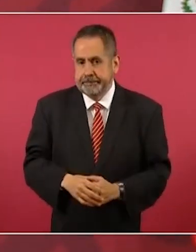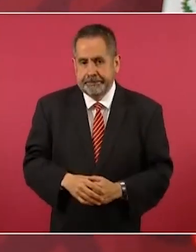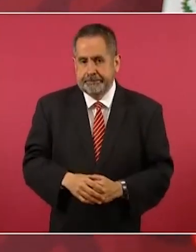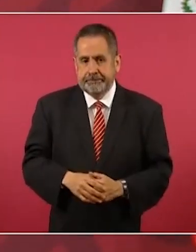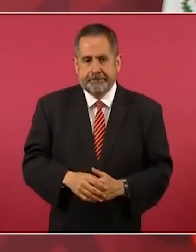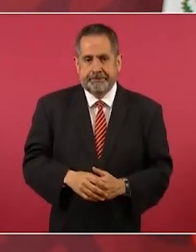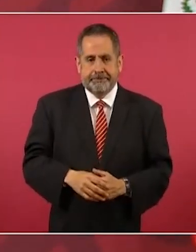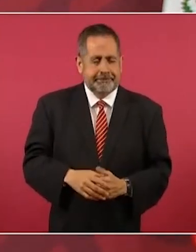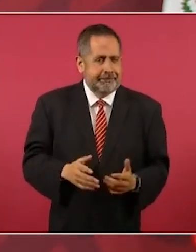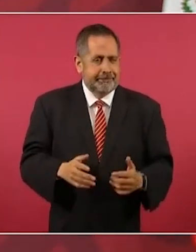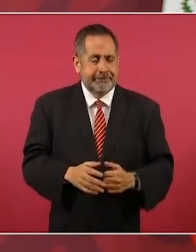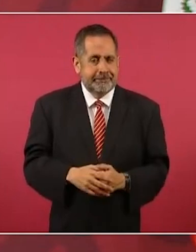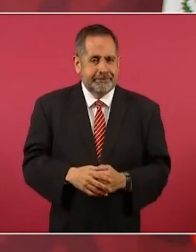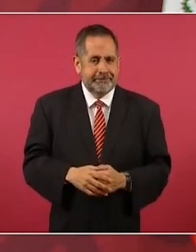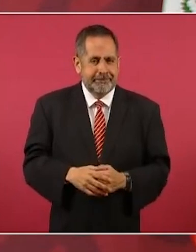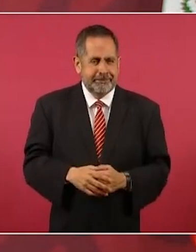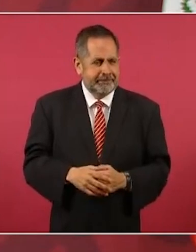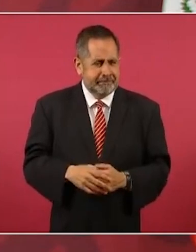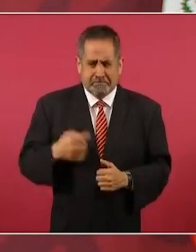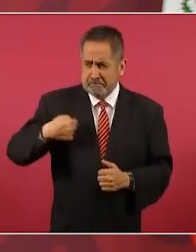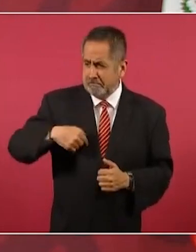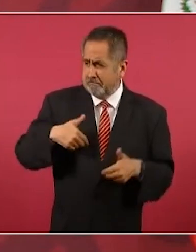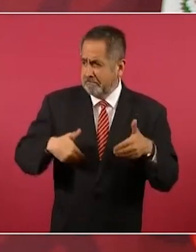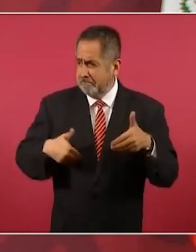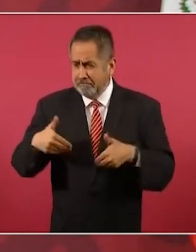¿qué? ¿Nos podemos molestar?